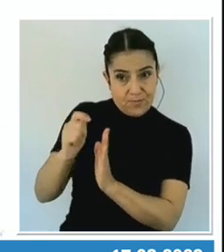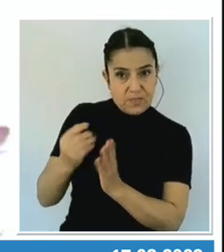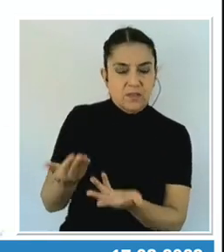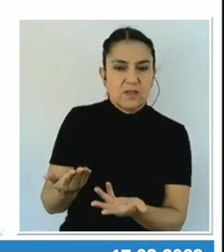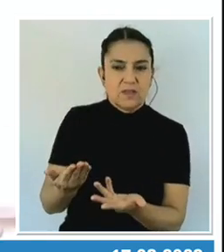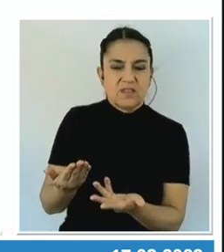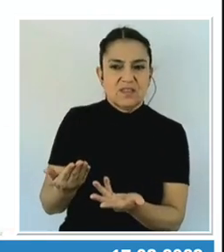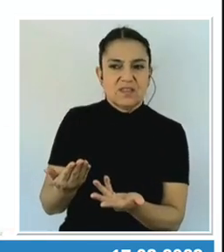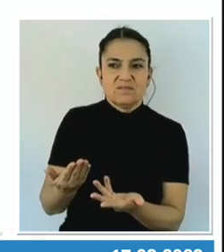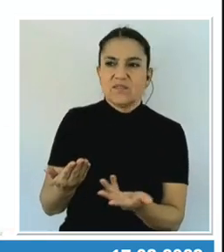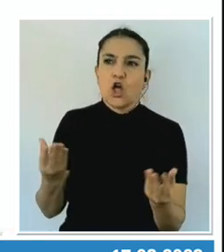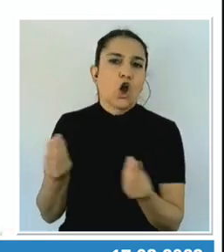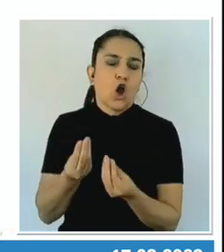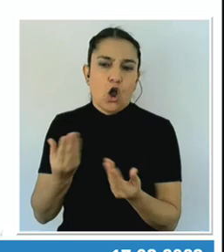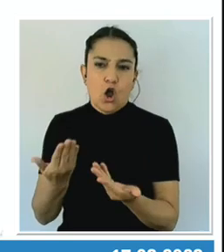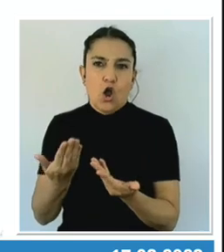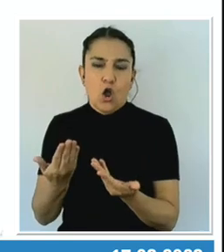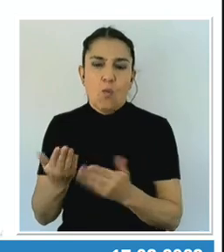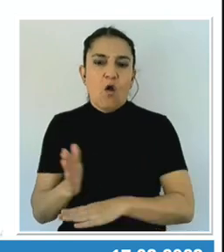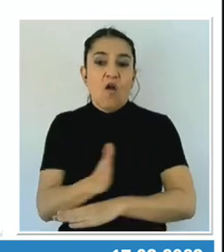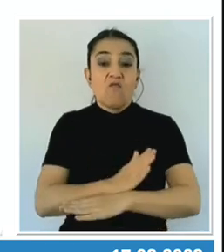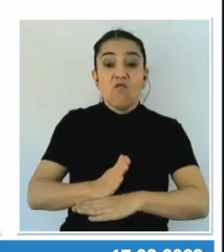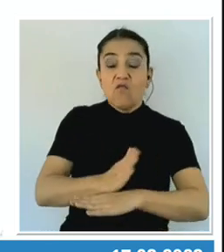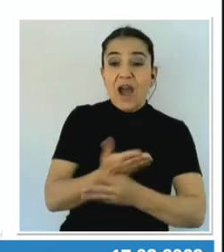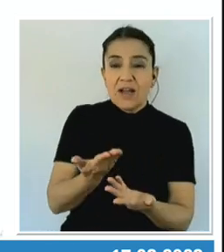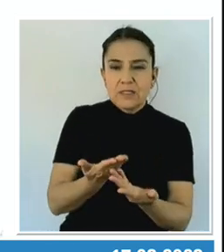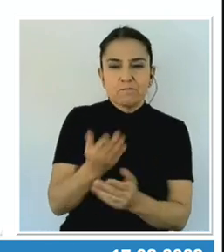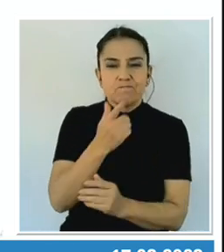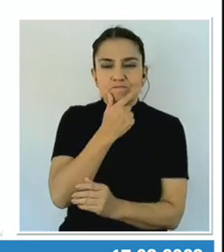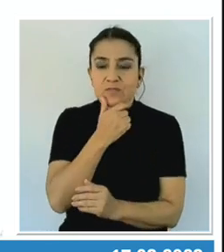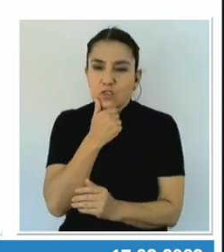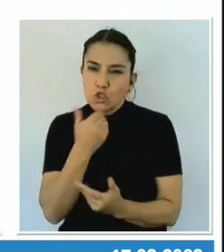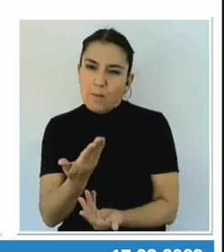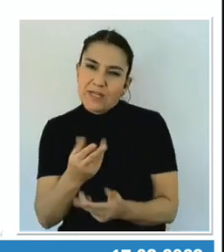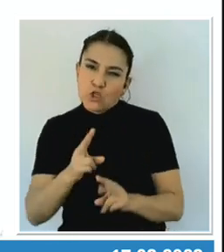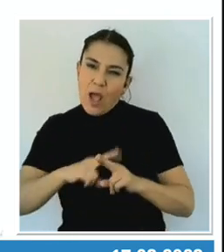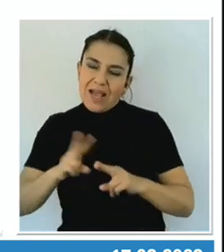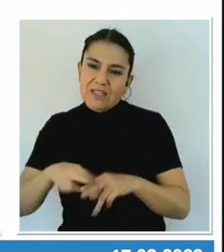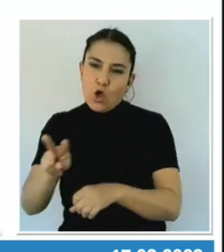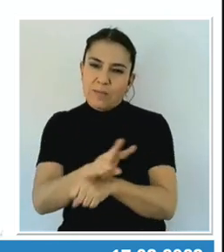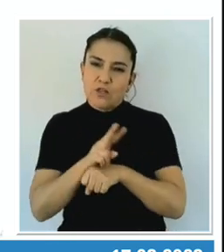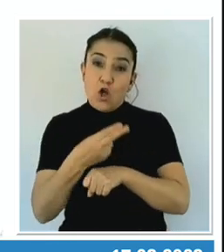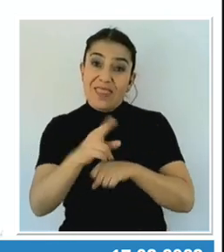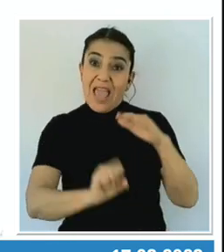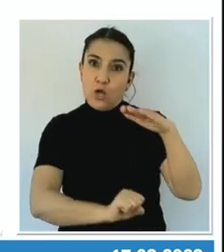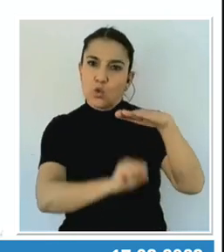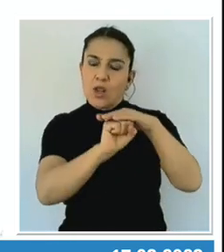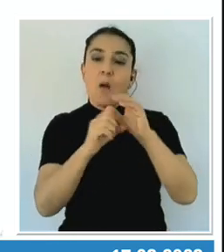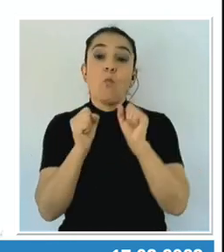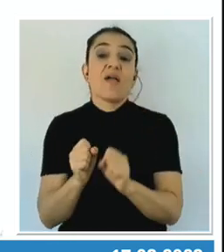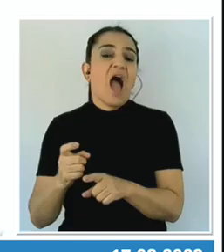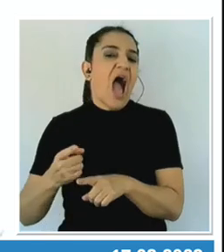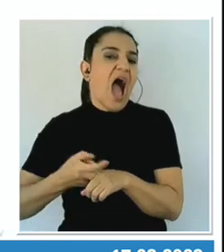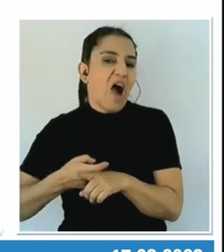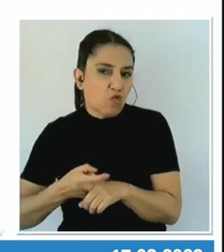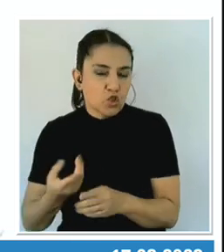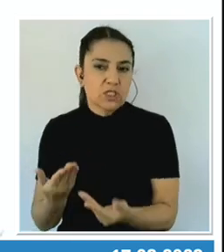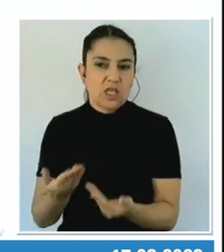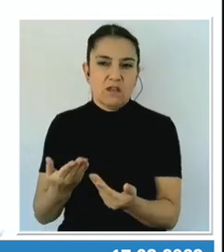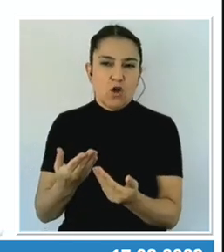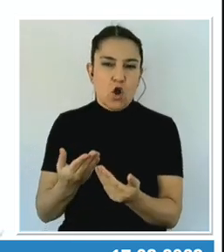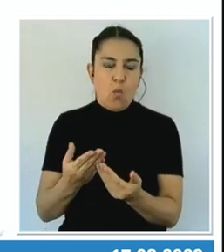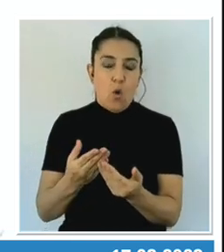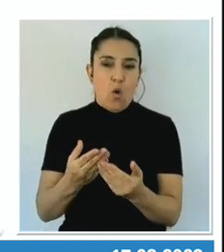descansa sobre la sospecha de que un acto administrativo de autoridad podría ser abusivo, ¿no? O un exceso de poder, lo